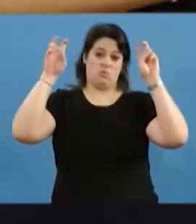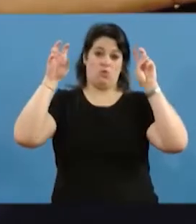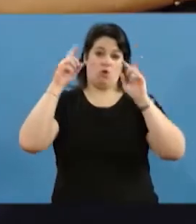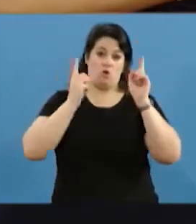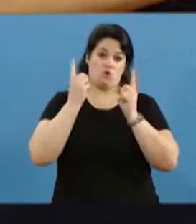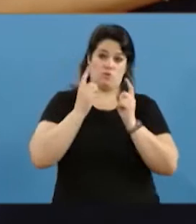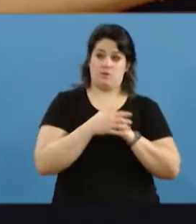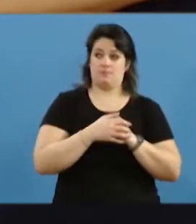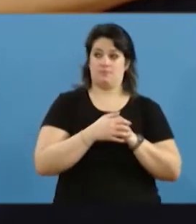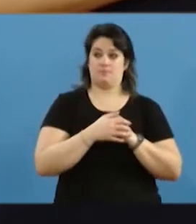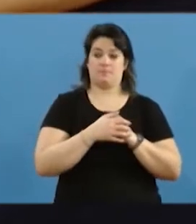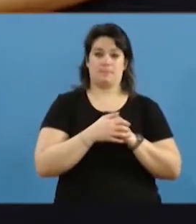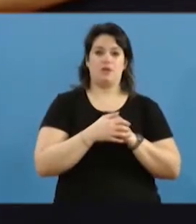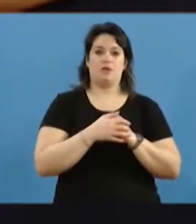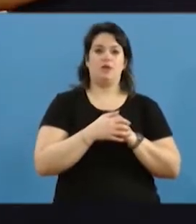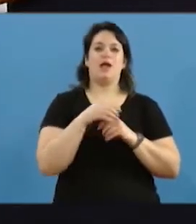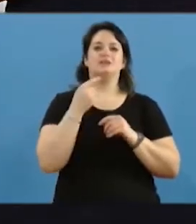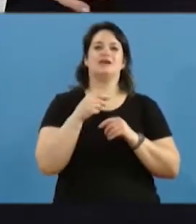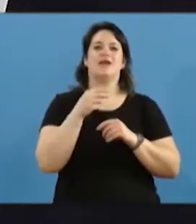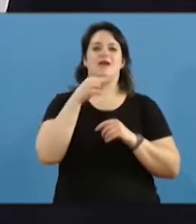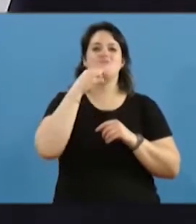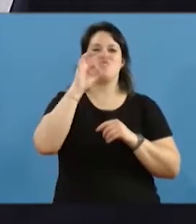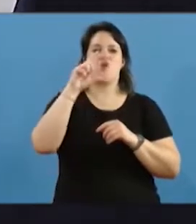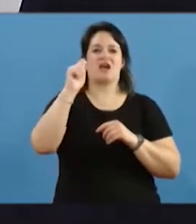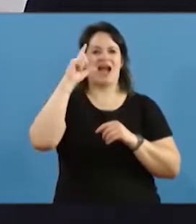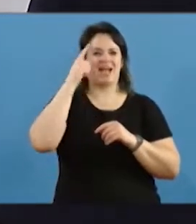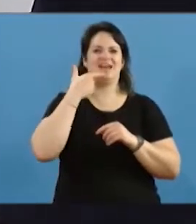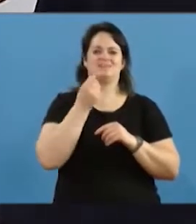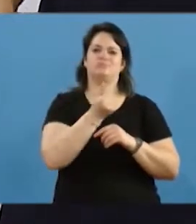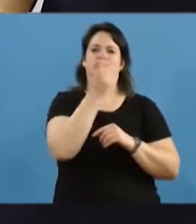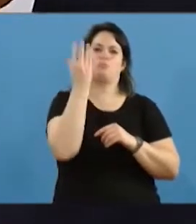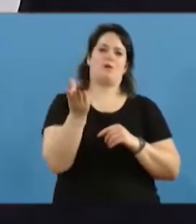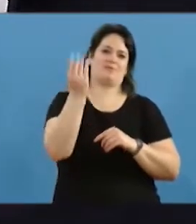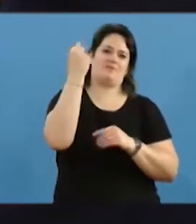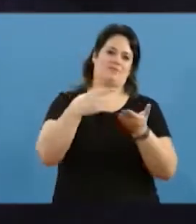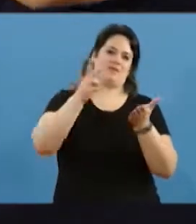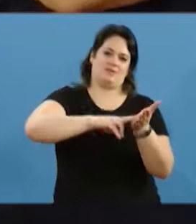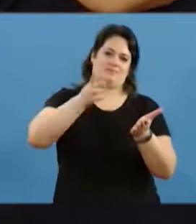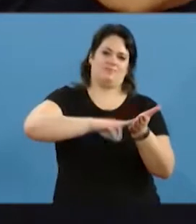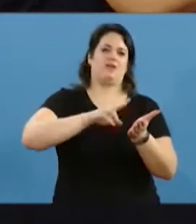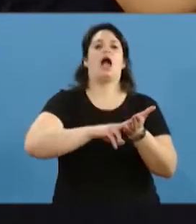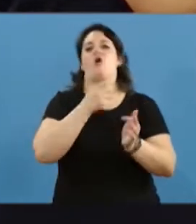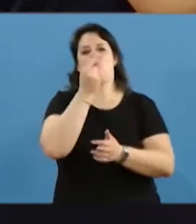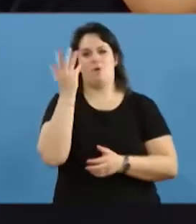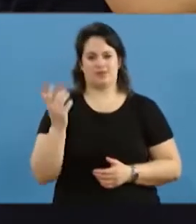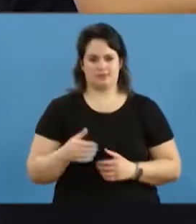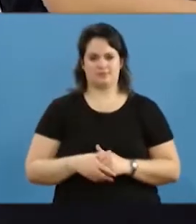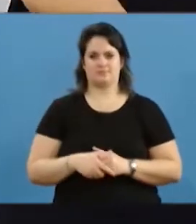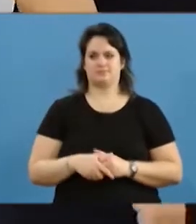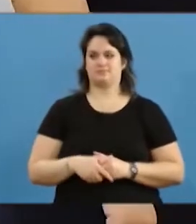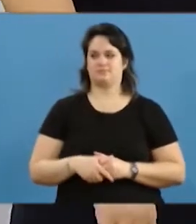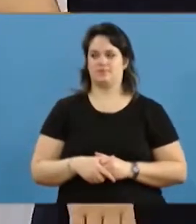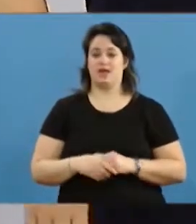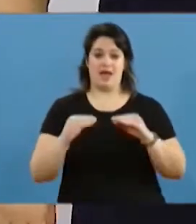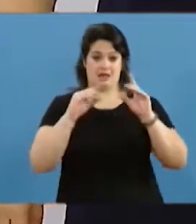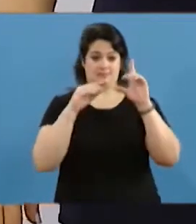es? Frecuencia de vocales, es decir, las veces que se repite una vocal en el texto, ¿sí? Y